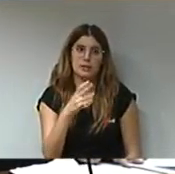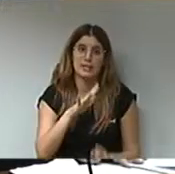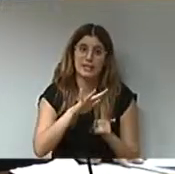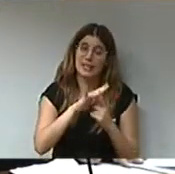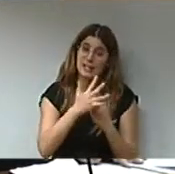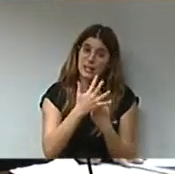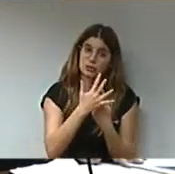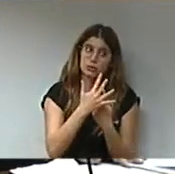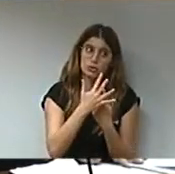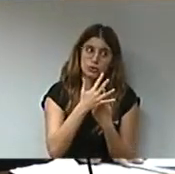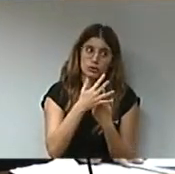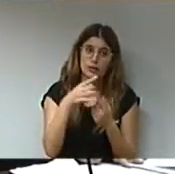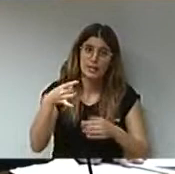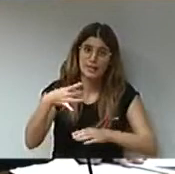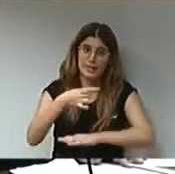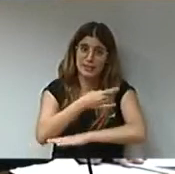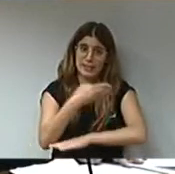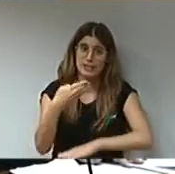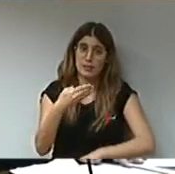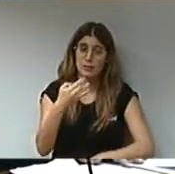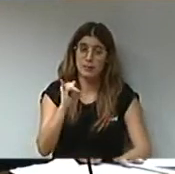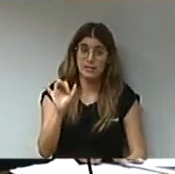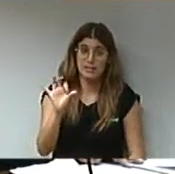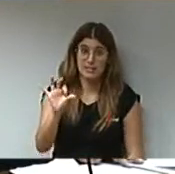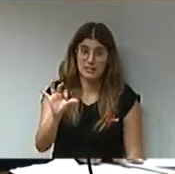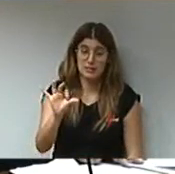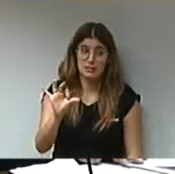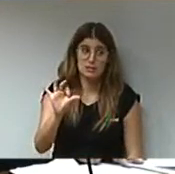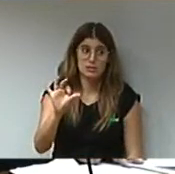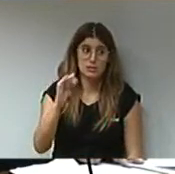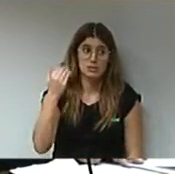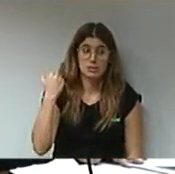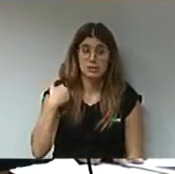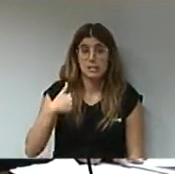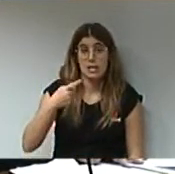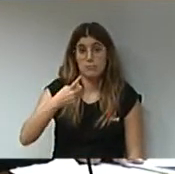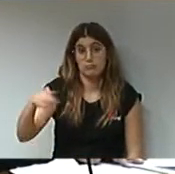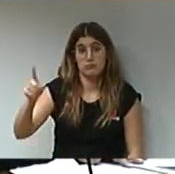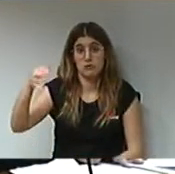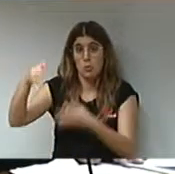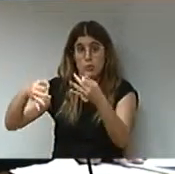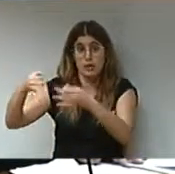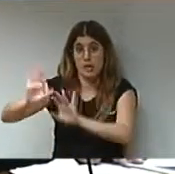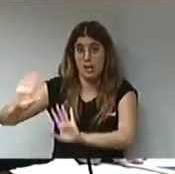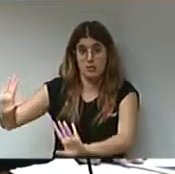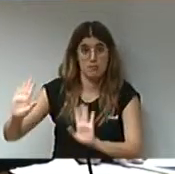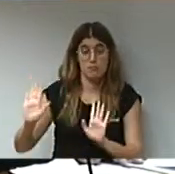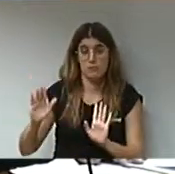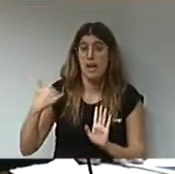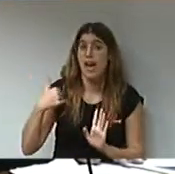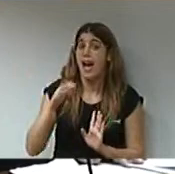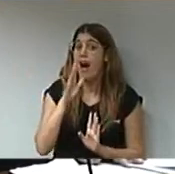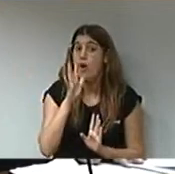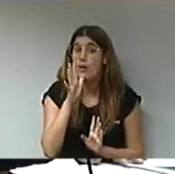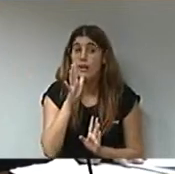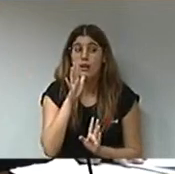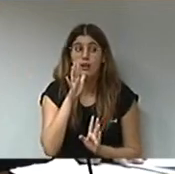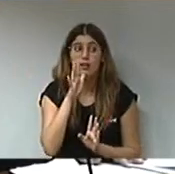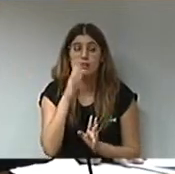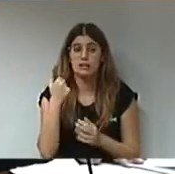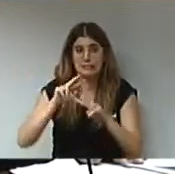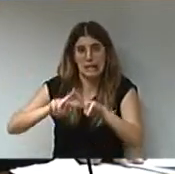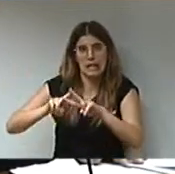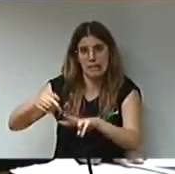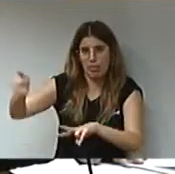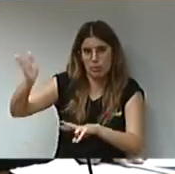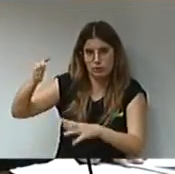caso del tren de Begís está bajo jurisdicción judicial. Está en estos momentos